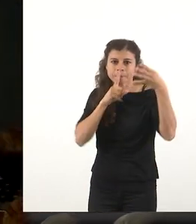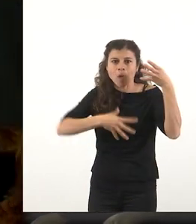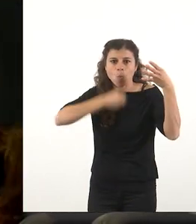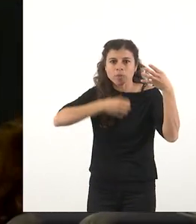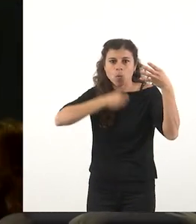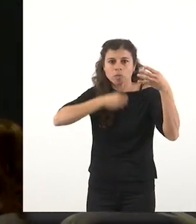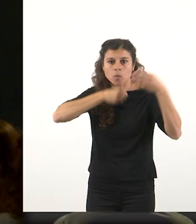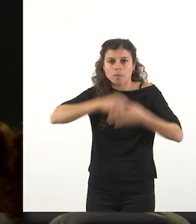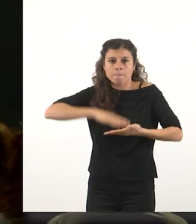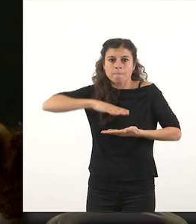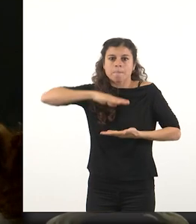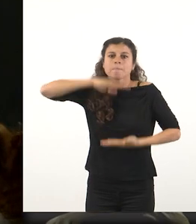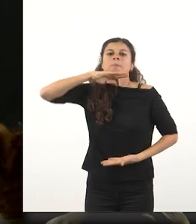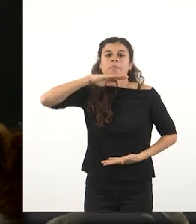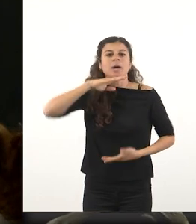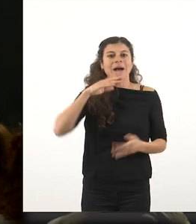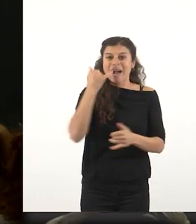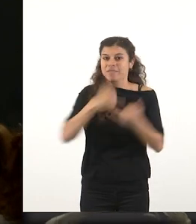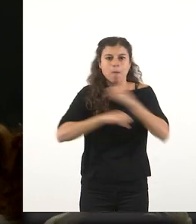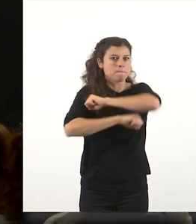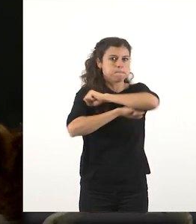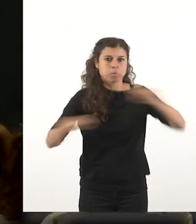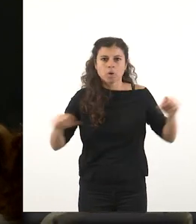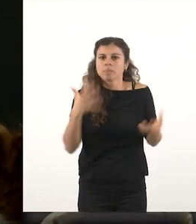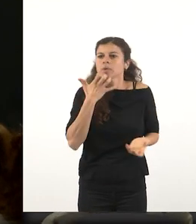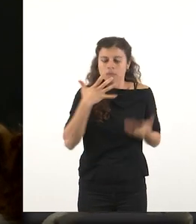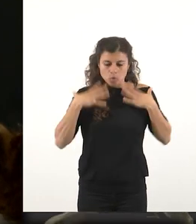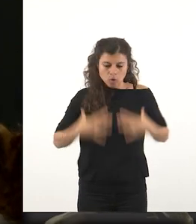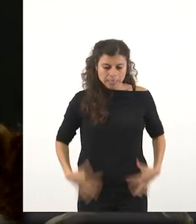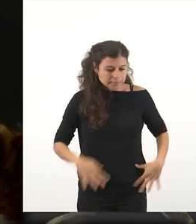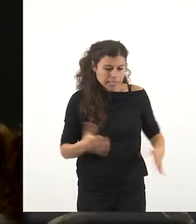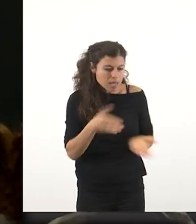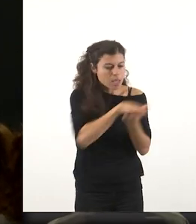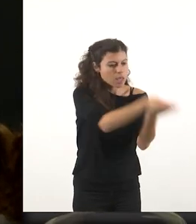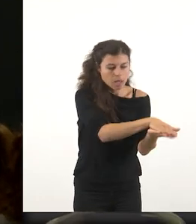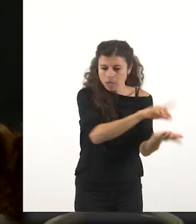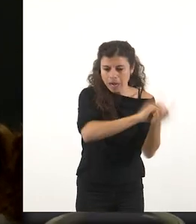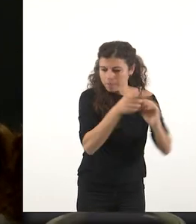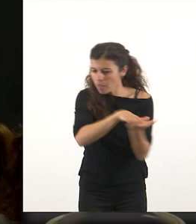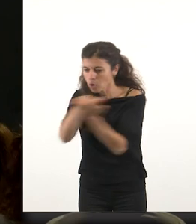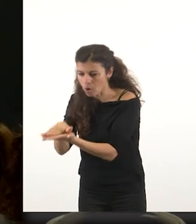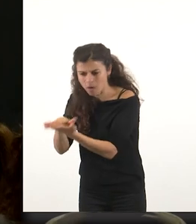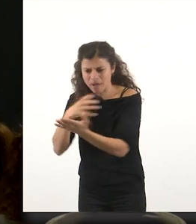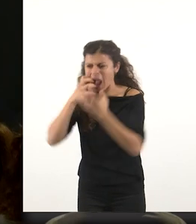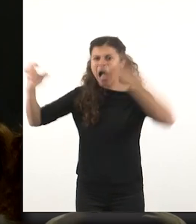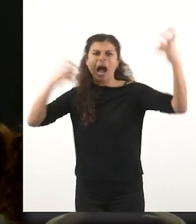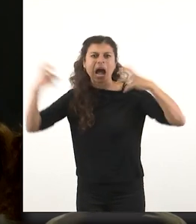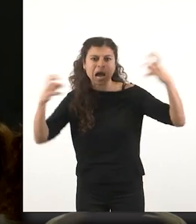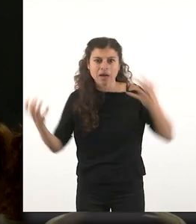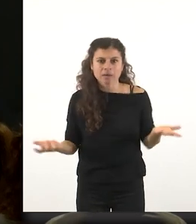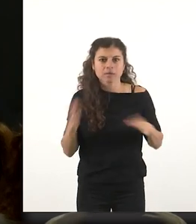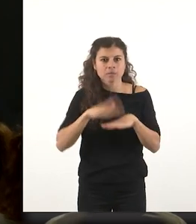cuarta que te has callado, eres capaz de montar un pollo en tu casa porque el jersey no estaba. O tú lo dejaste la última vez. A ver las cómplices que me